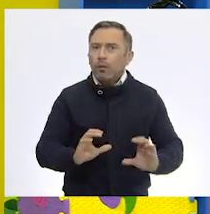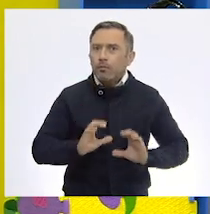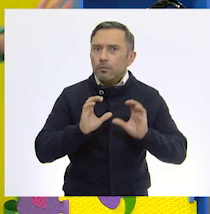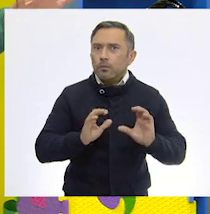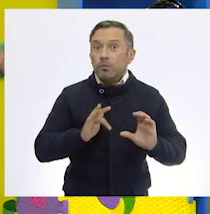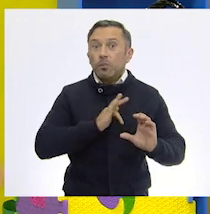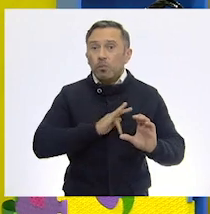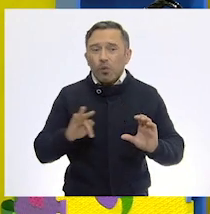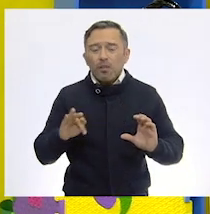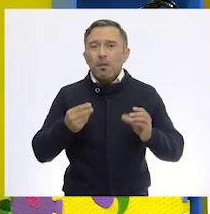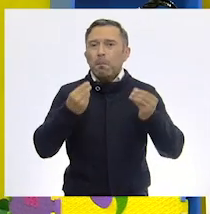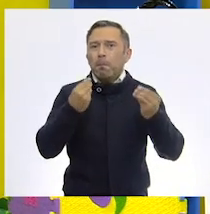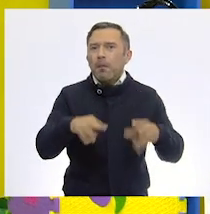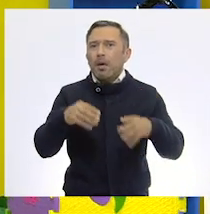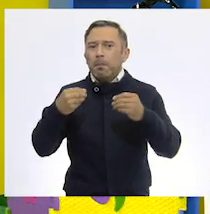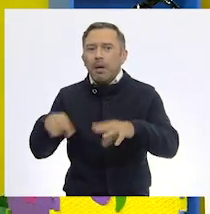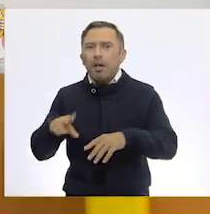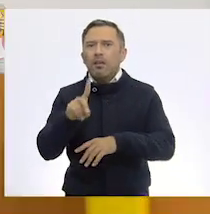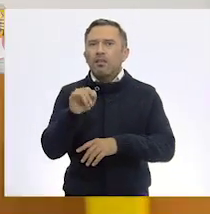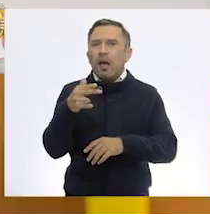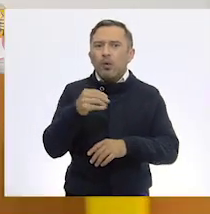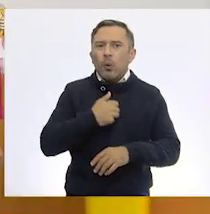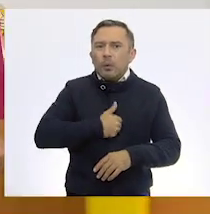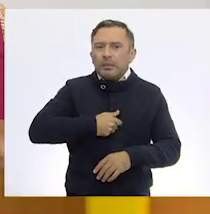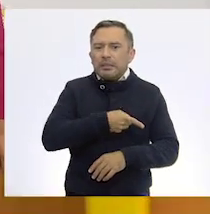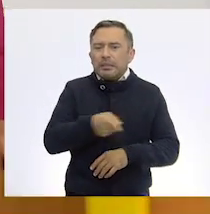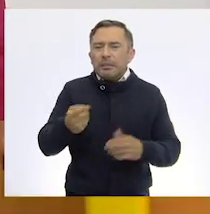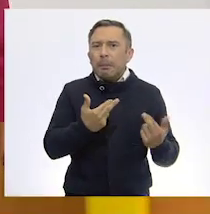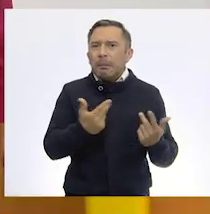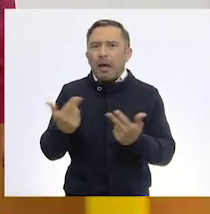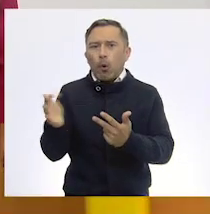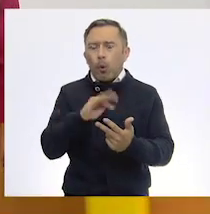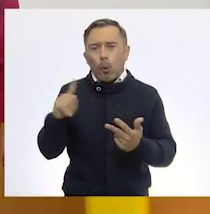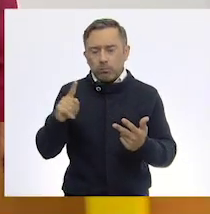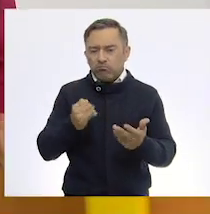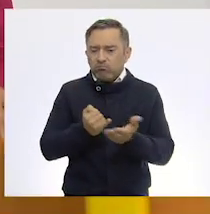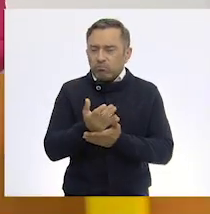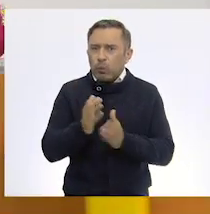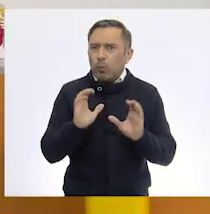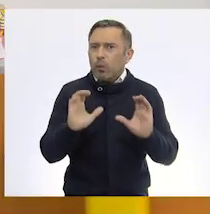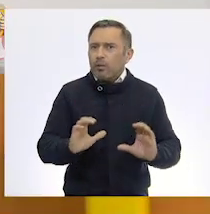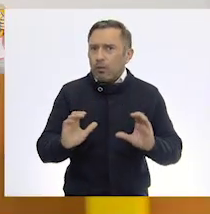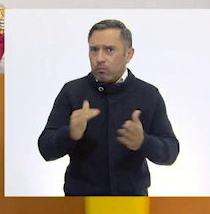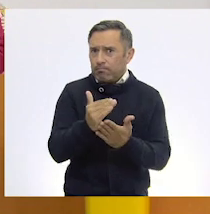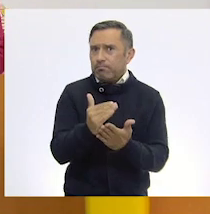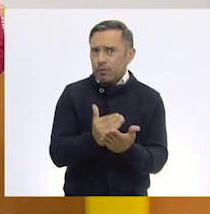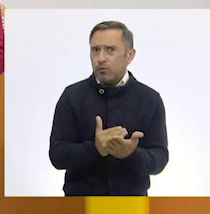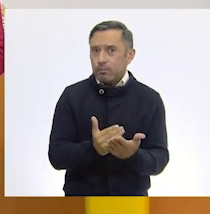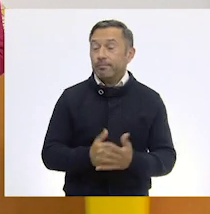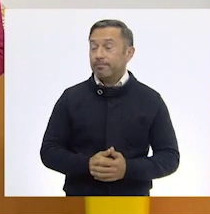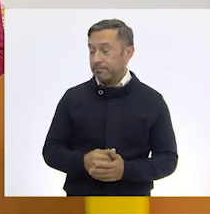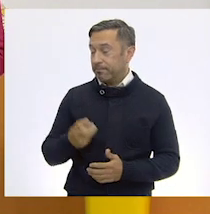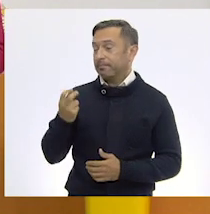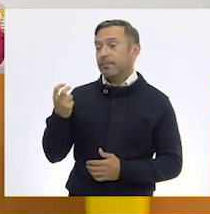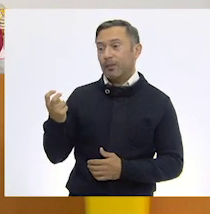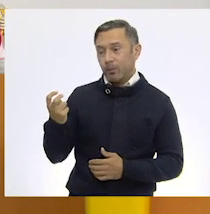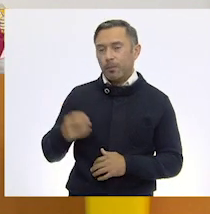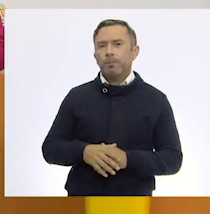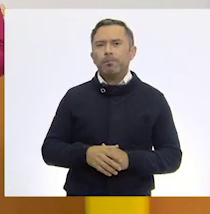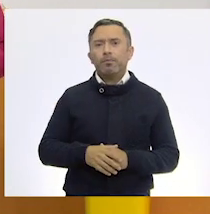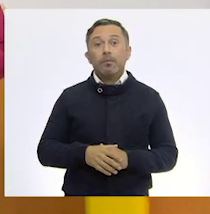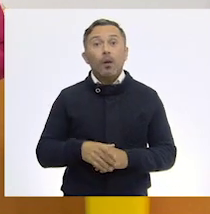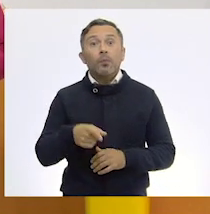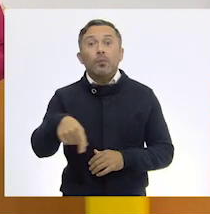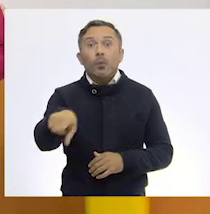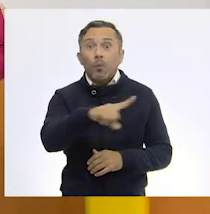atender los impactos negativos. Excelente, Alexia. Excelente, Panchito. ahora, ¿qué opinan ustedes allá en casa de lo